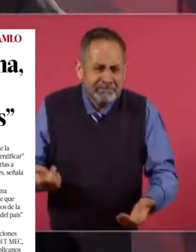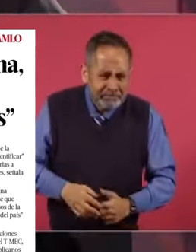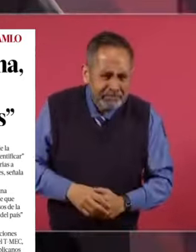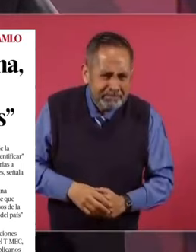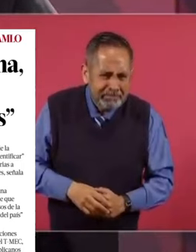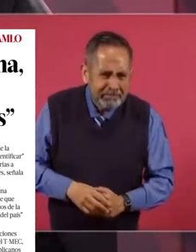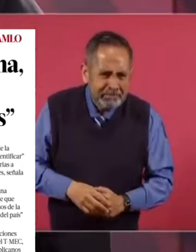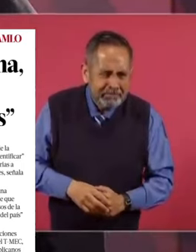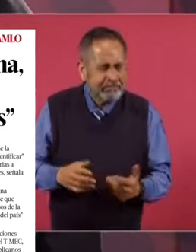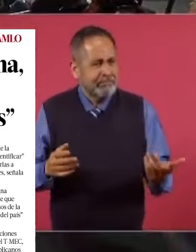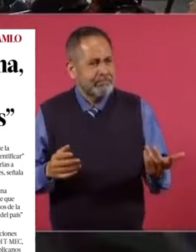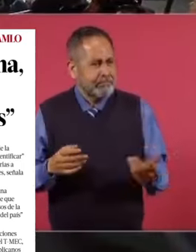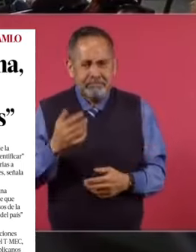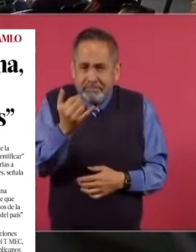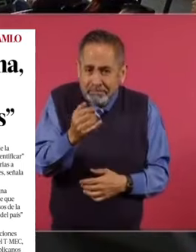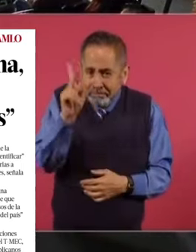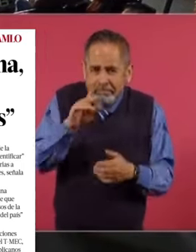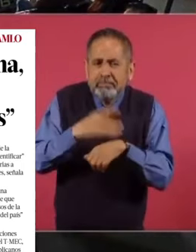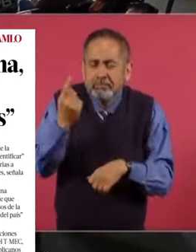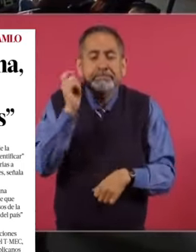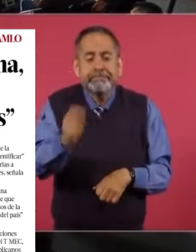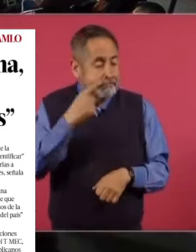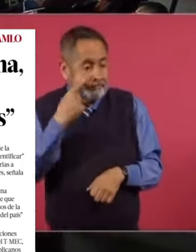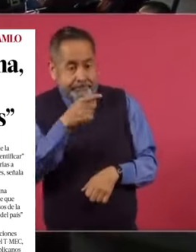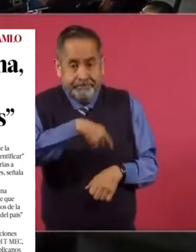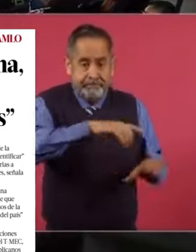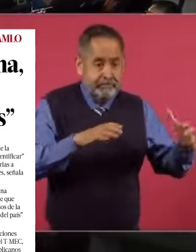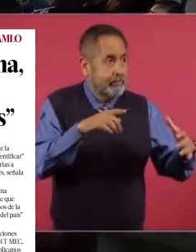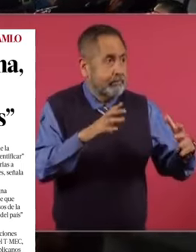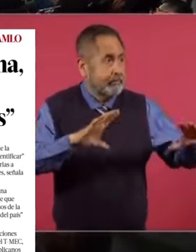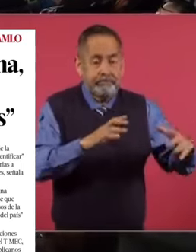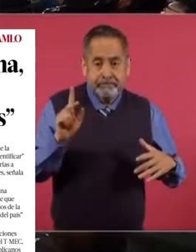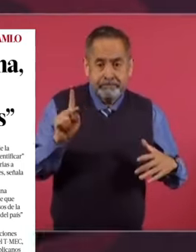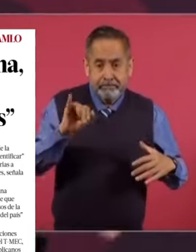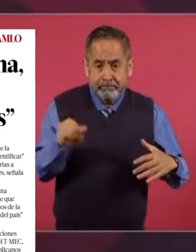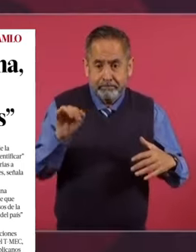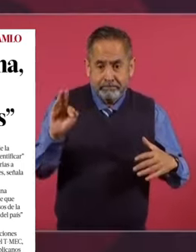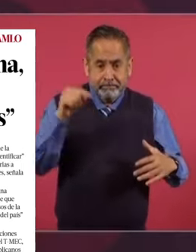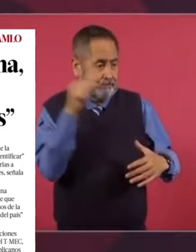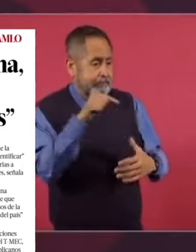político, máxime cuando el poder judicial está